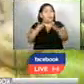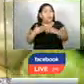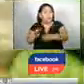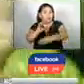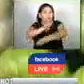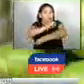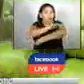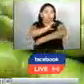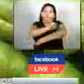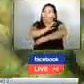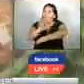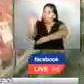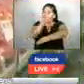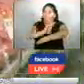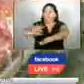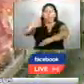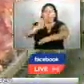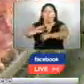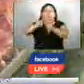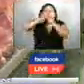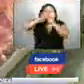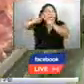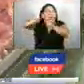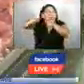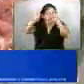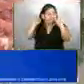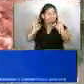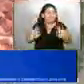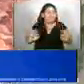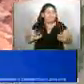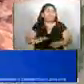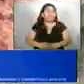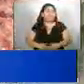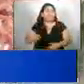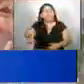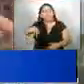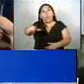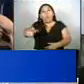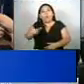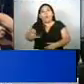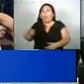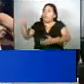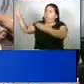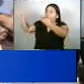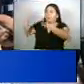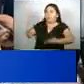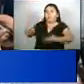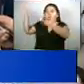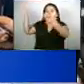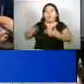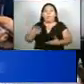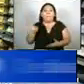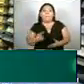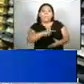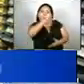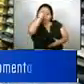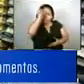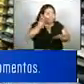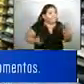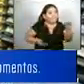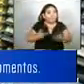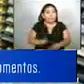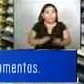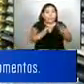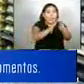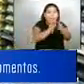frescos, increíbles, la mejor carne del país, productos importados y un equipo que está aquí para atenderlos. Para quienes